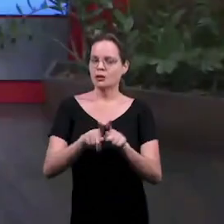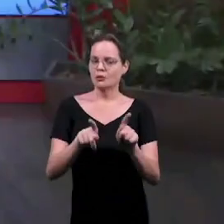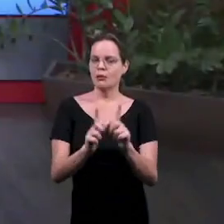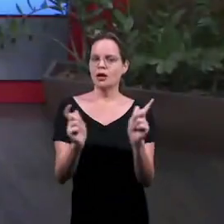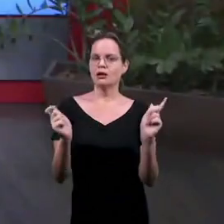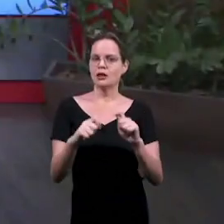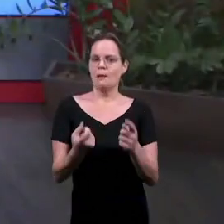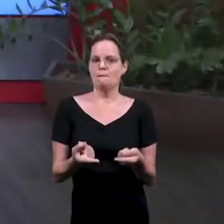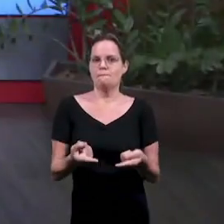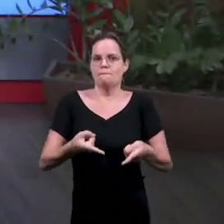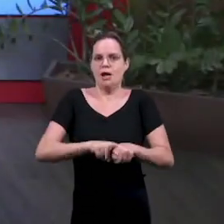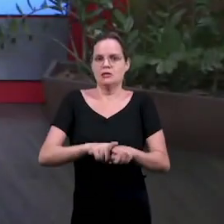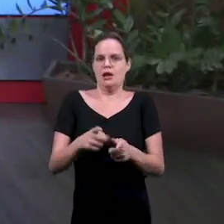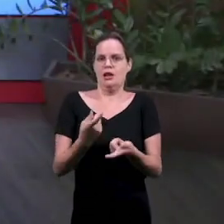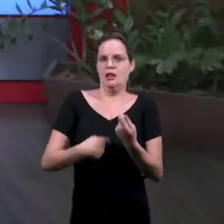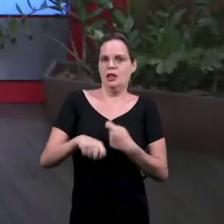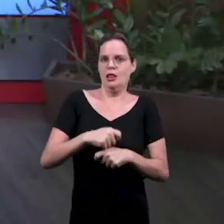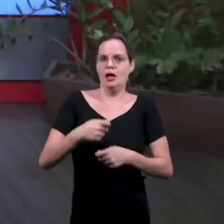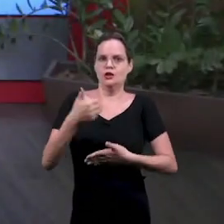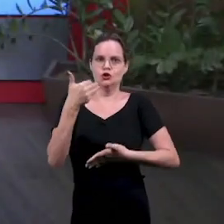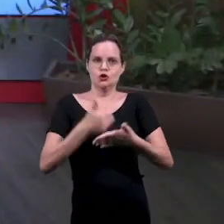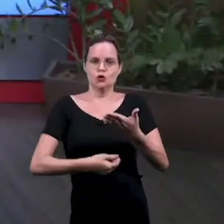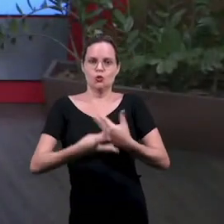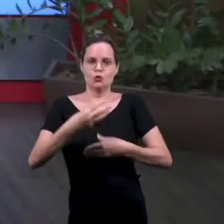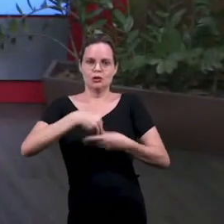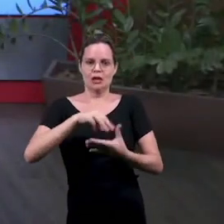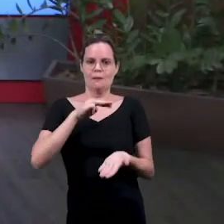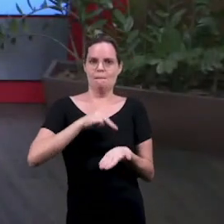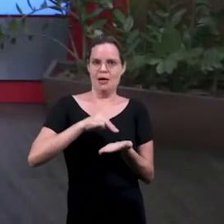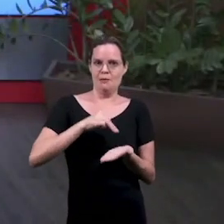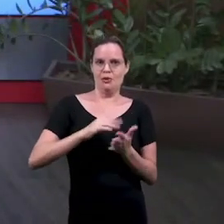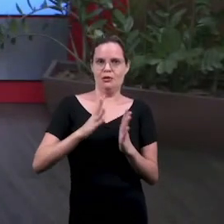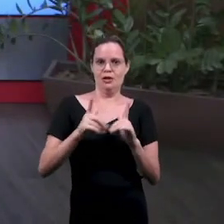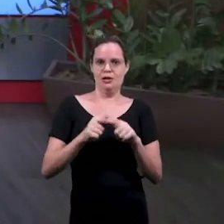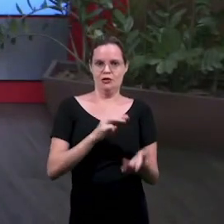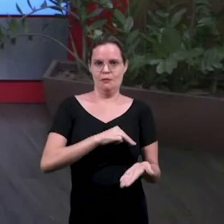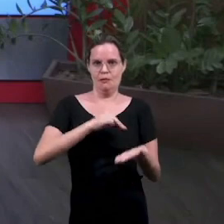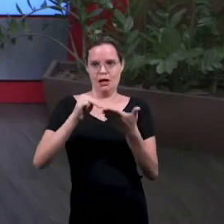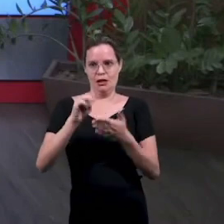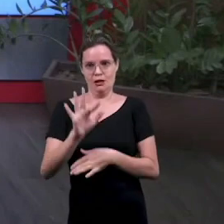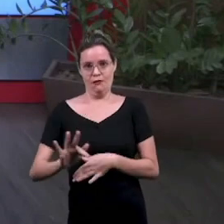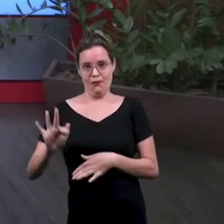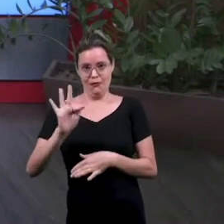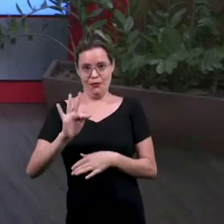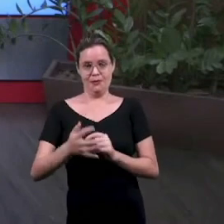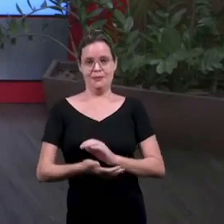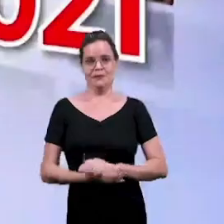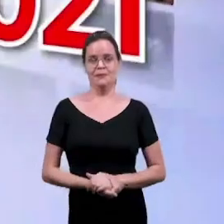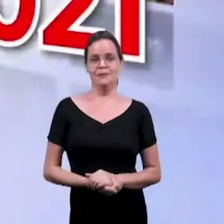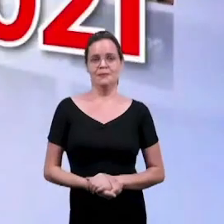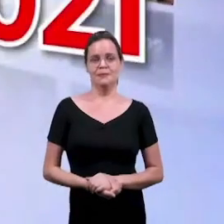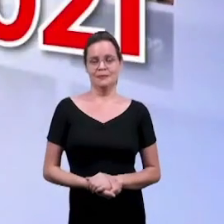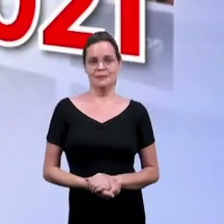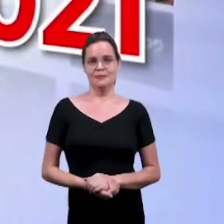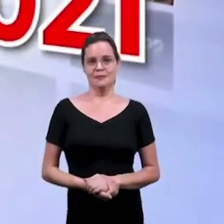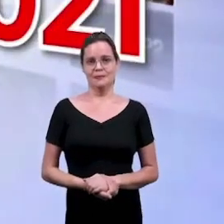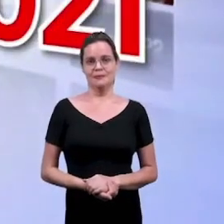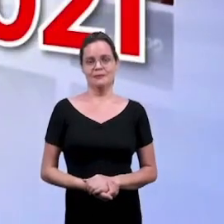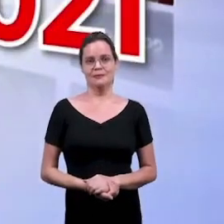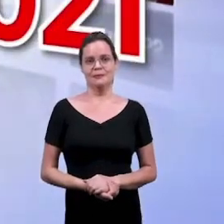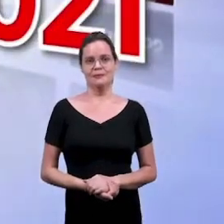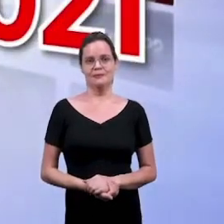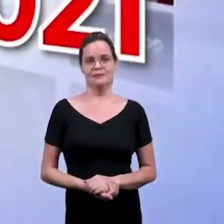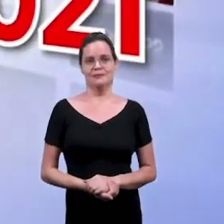estudios en nivel superior para nuestros hermanos, además de sociedades de negocios entre un miembro de la Iglesia Cristiana Maranata y la facultad.